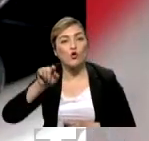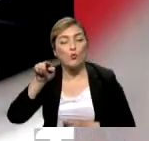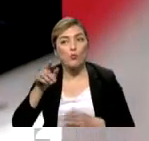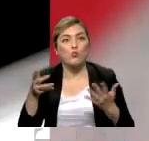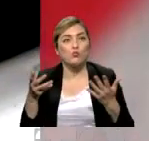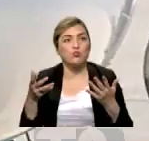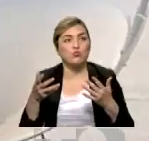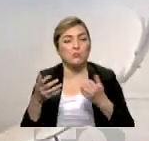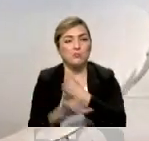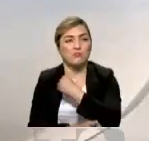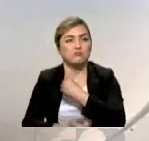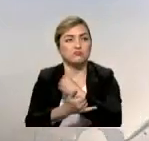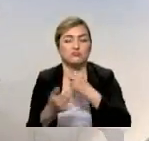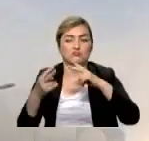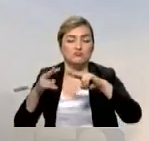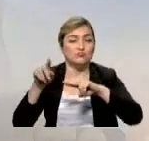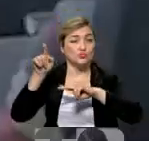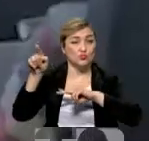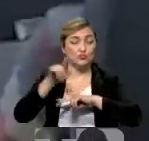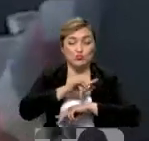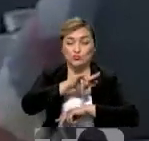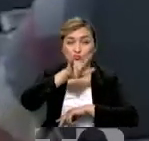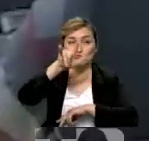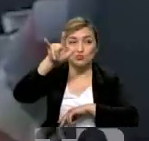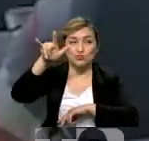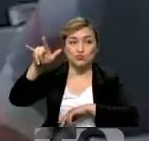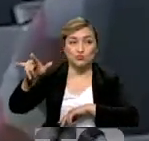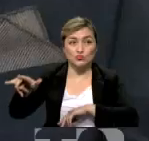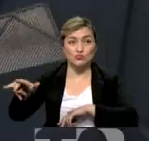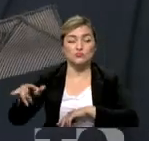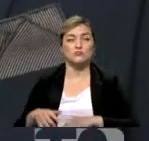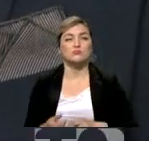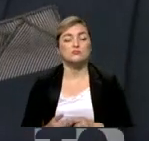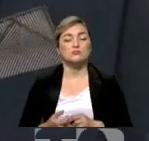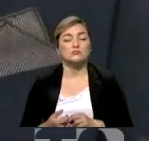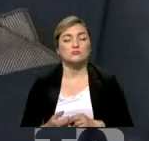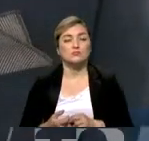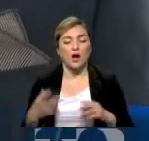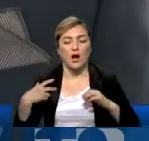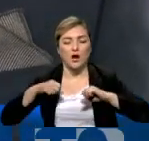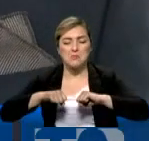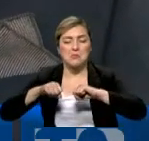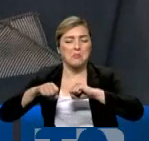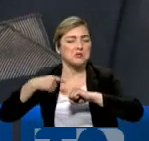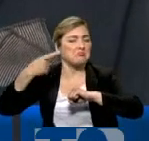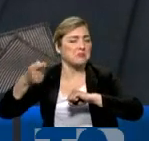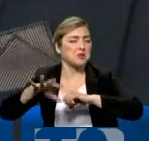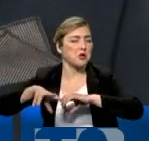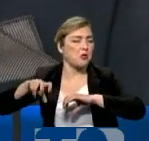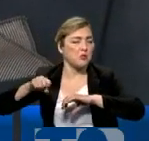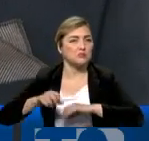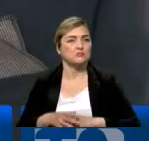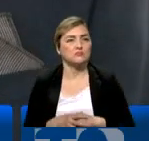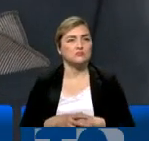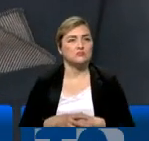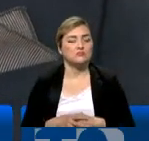haberse dado en este país, sino en el recorrido que realizó el equipaje. Nosotros podemos determinar obviamente lo que ocurre con